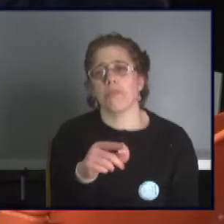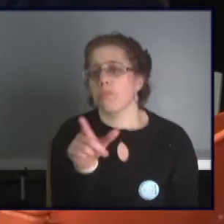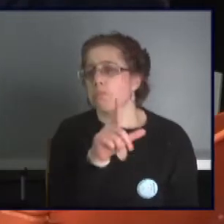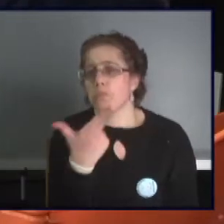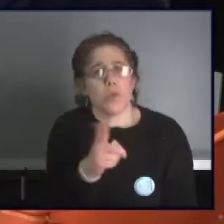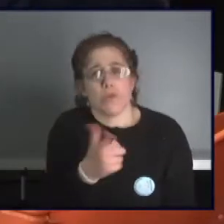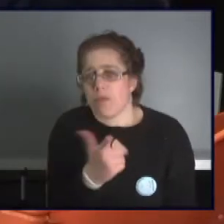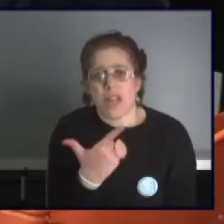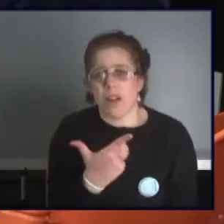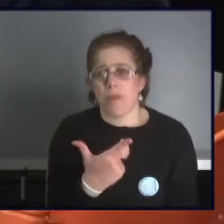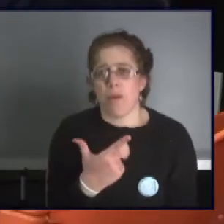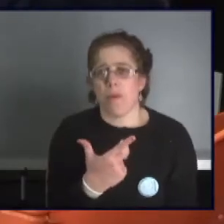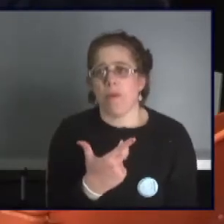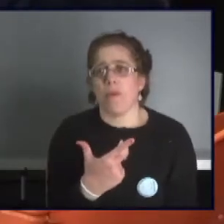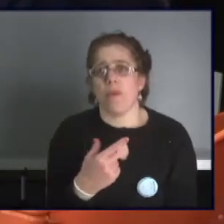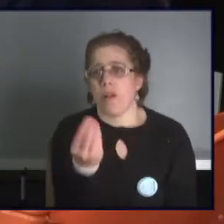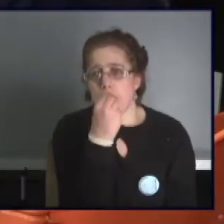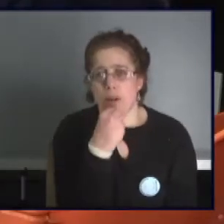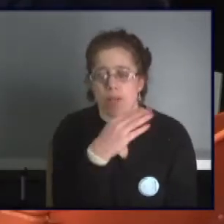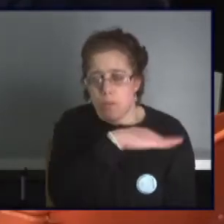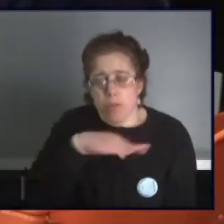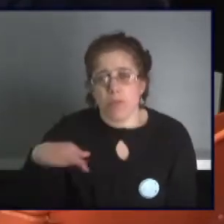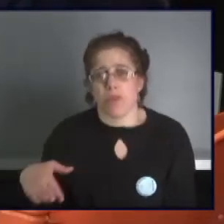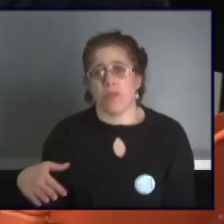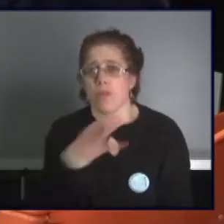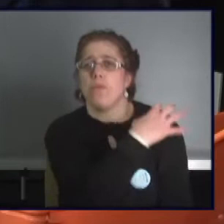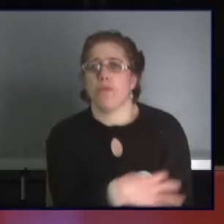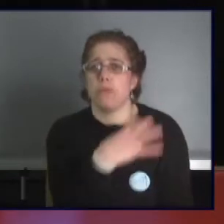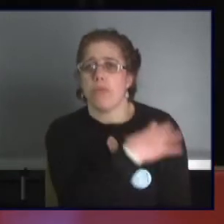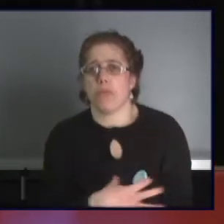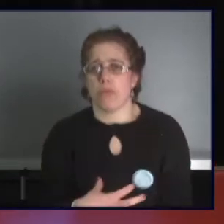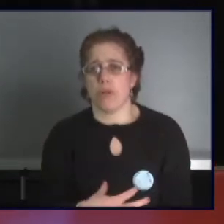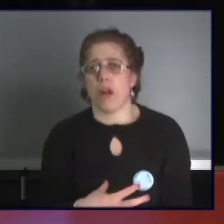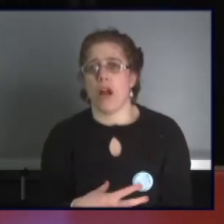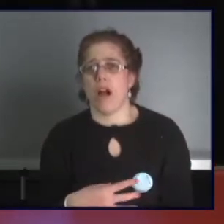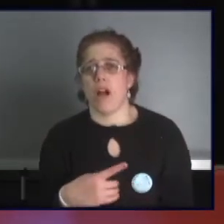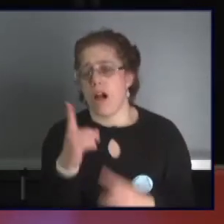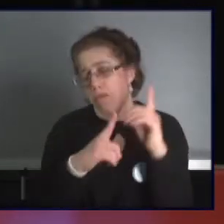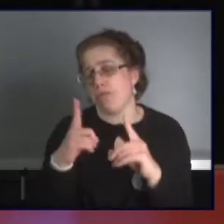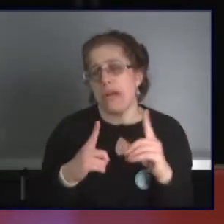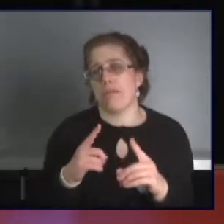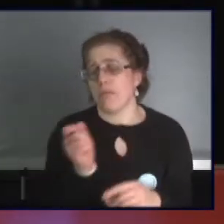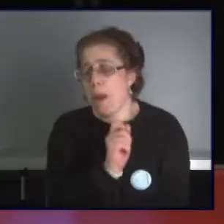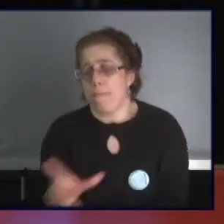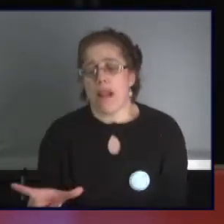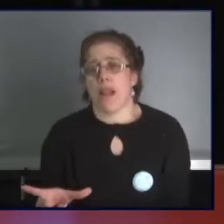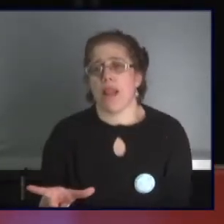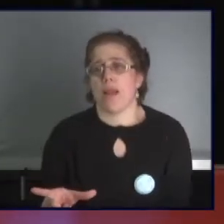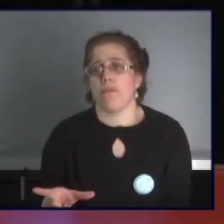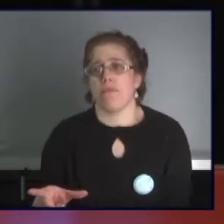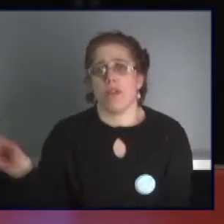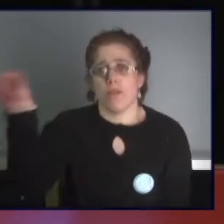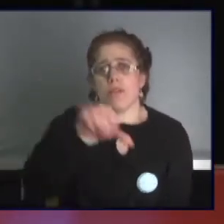problemas de alimentación de los chicos desnutrición algo falla no puede ser que nos digan que no estamos desendeudando